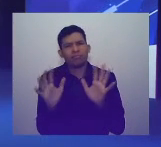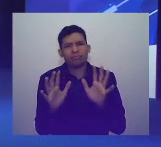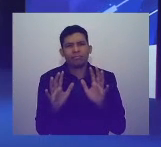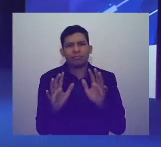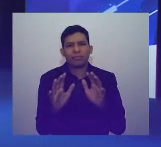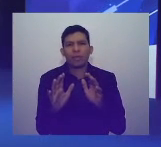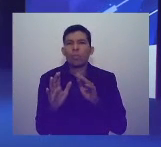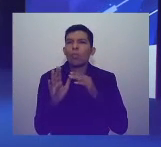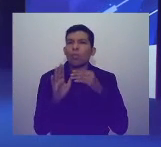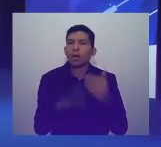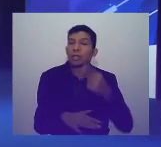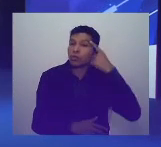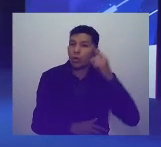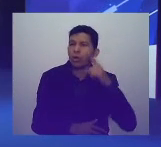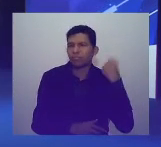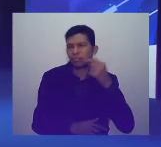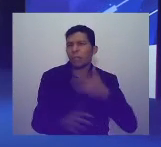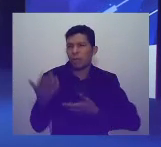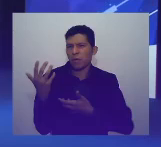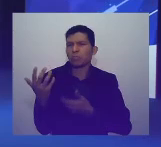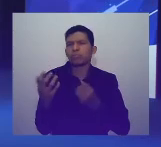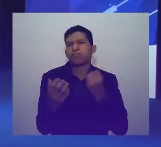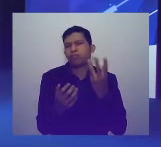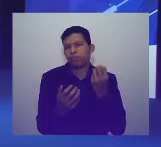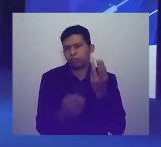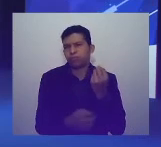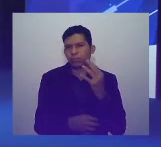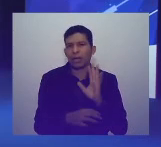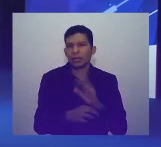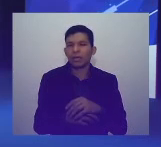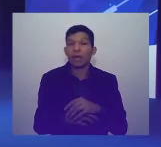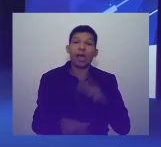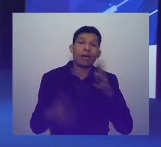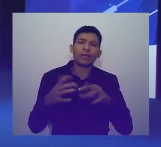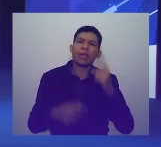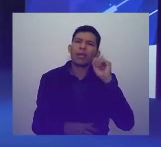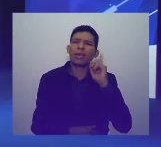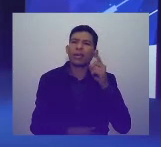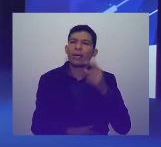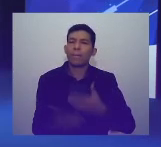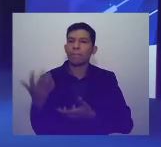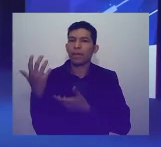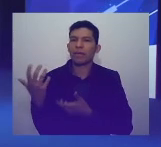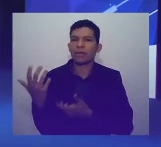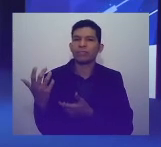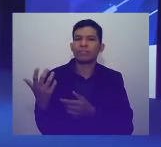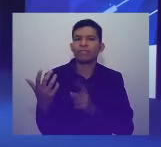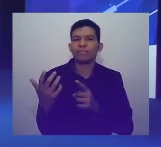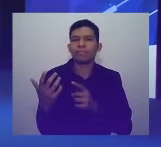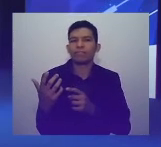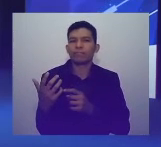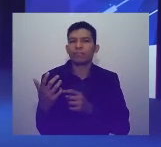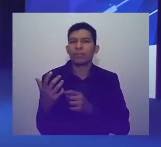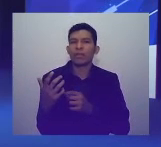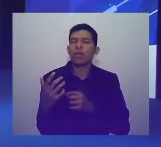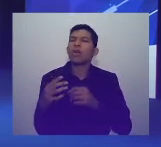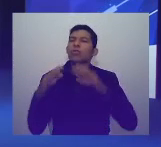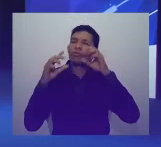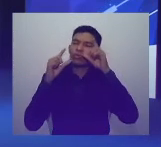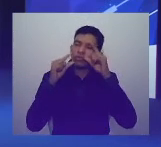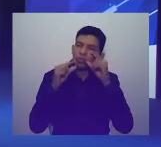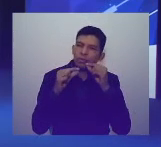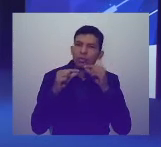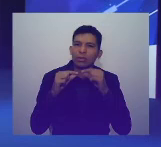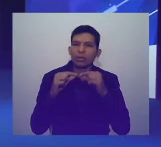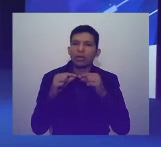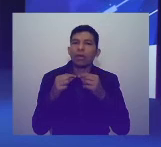que se regara, que se dispersara el virus, en los aeropuertos empezaron a poner cámaras, en los aeropuertos, bueno, no sé si de Colombia, pero en todo caso en